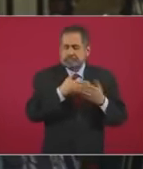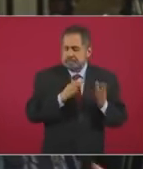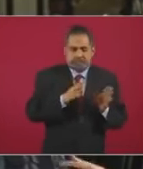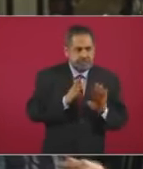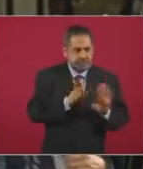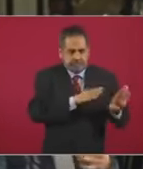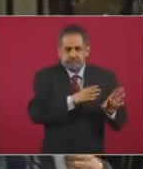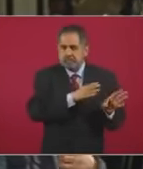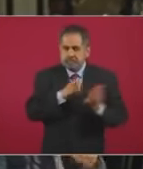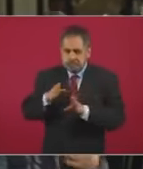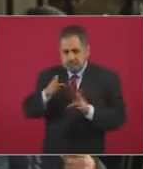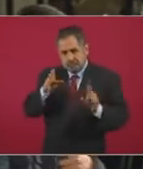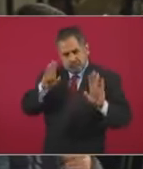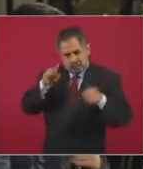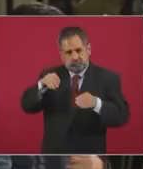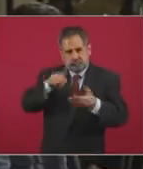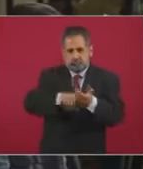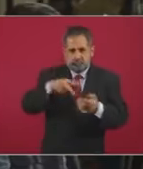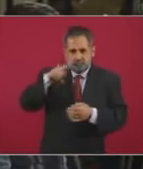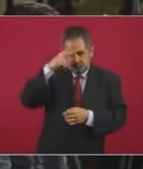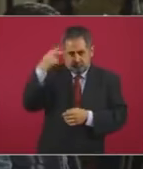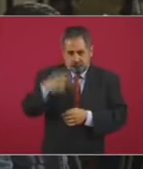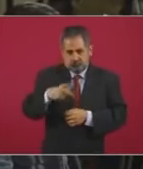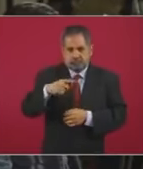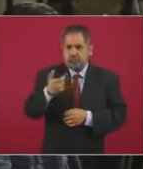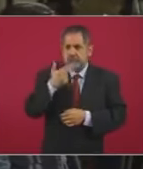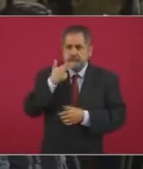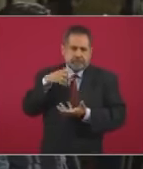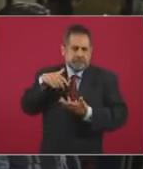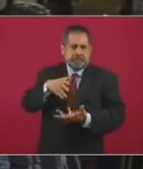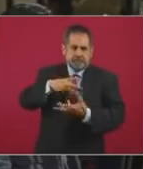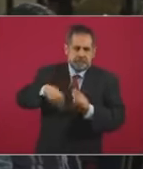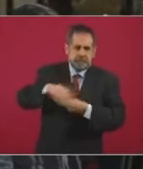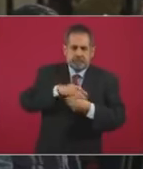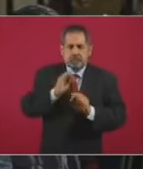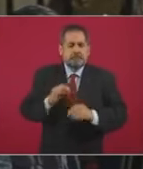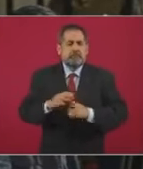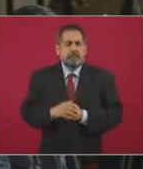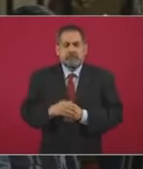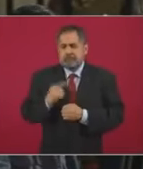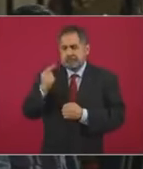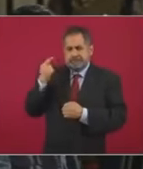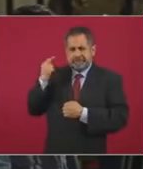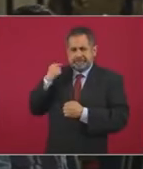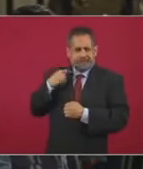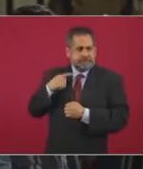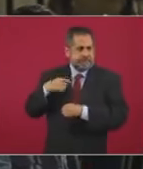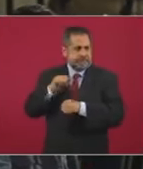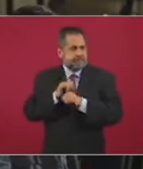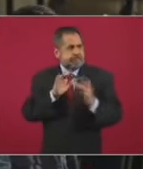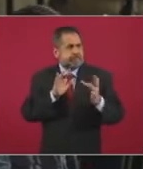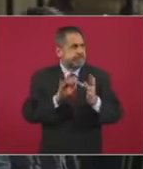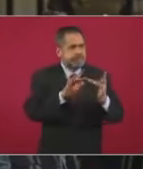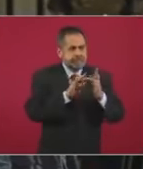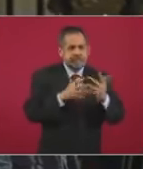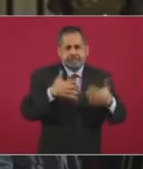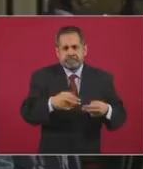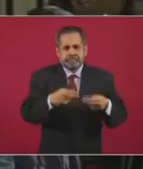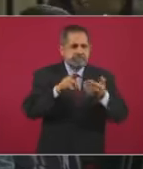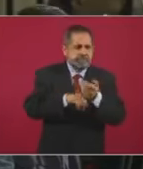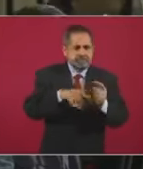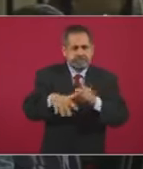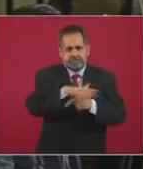fortalezca el mercado interno y haya más derrama económica nacional. En estas últimas semanas he estado en contacto con empresas medianas y pequeñas en